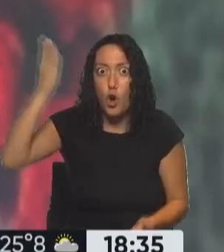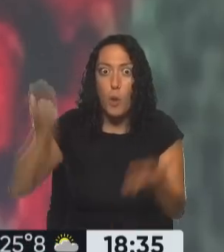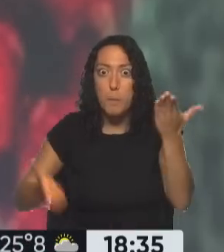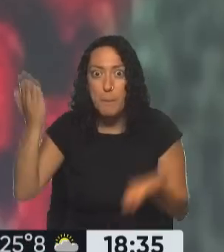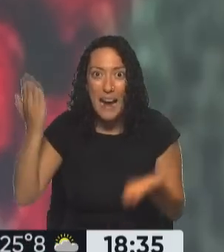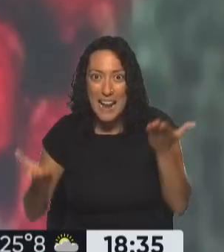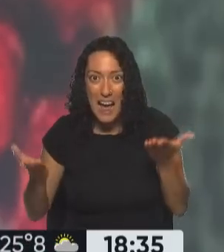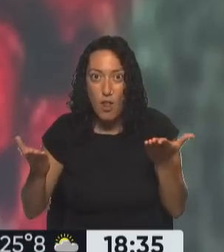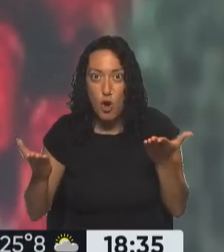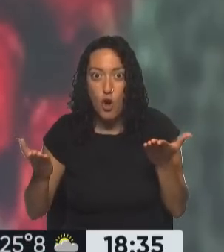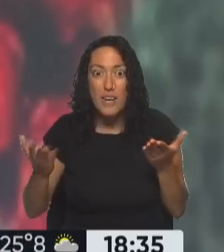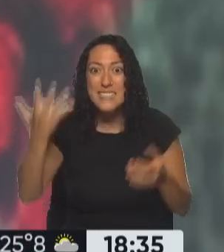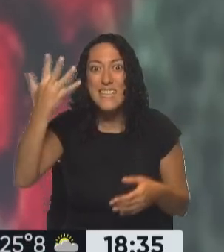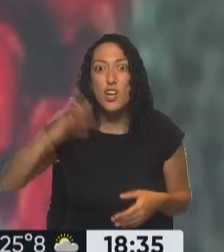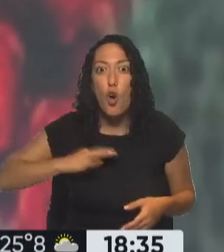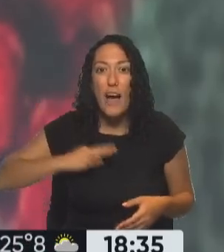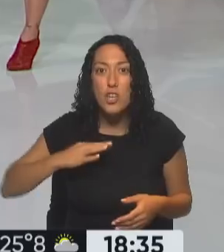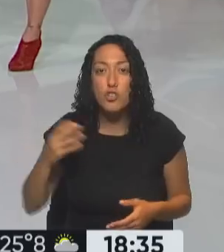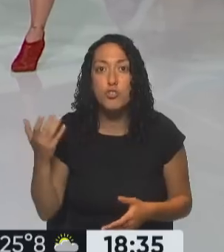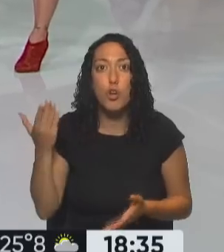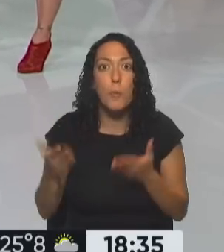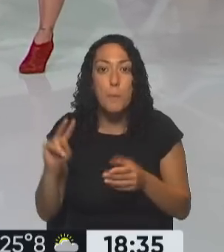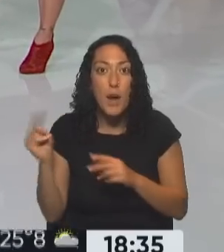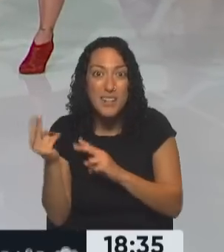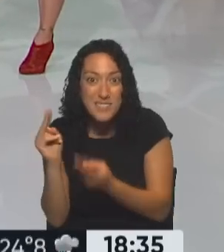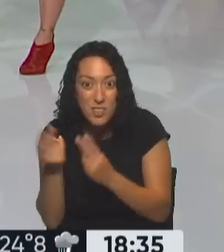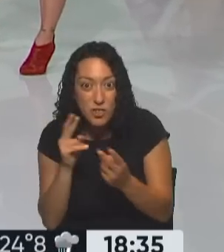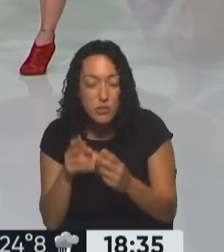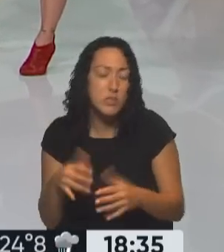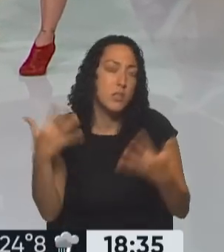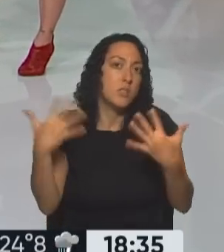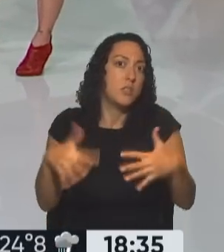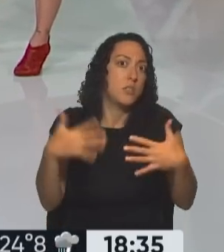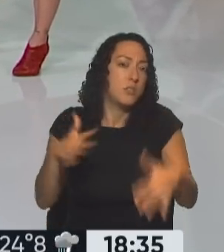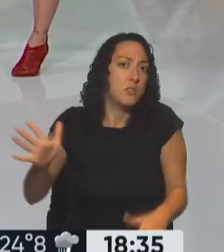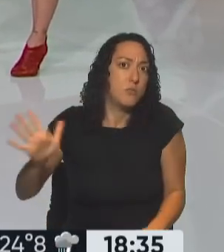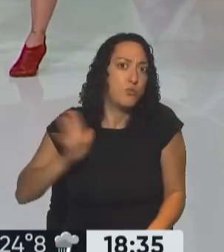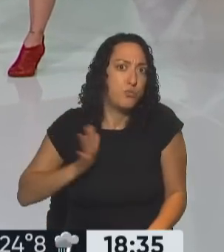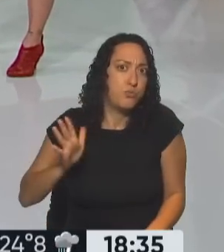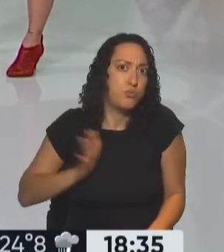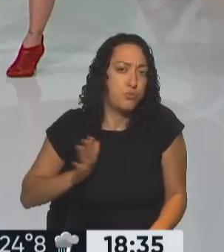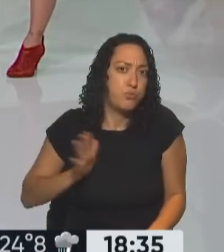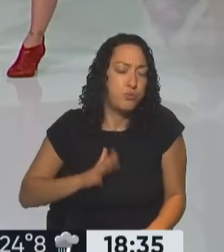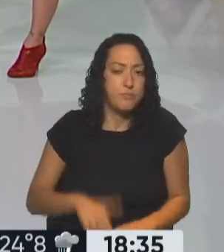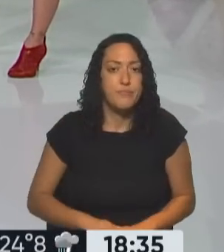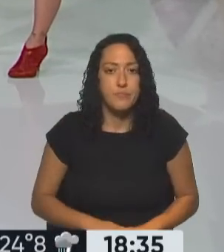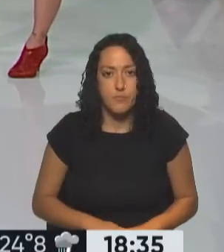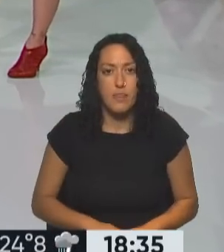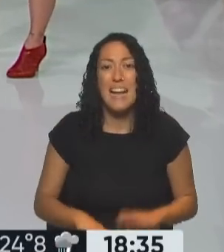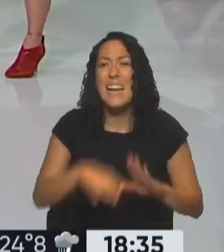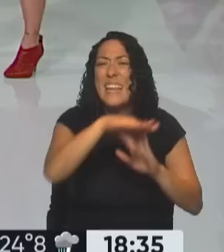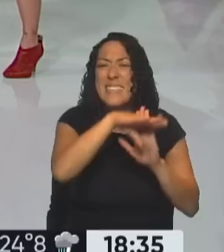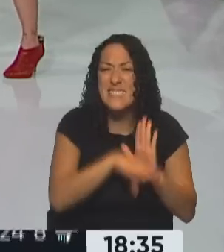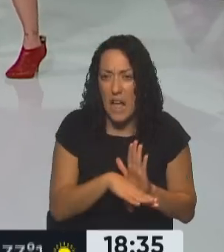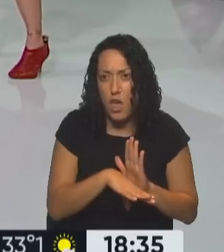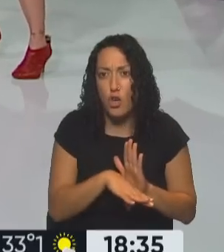promedio de fallecidos de los últimos 5 años fue tremendo, asusta, le digo, cuando uno lo mira, asusta. Doc, bueno, acá tenemos un listado que la verdad yo